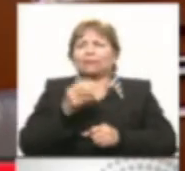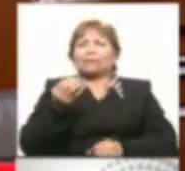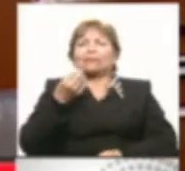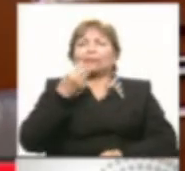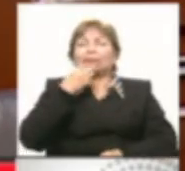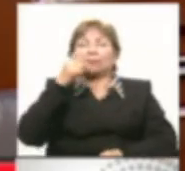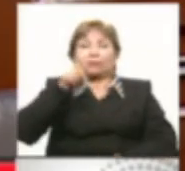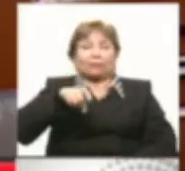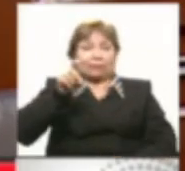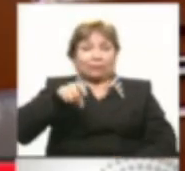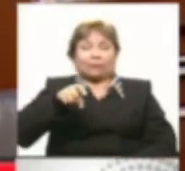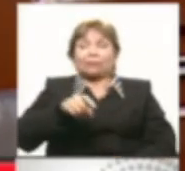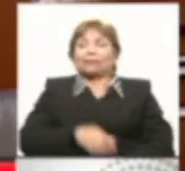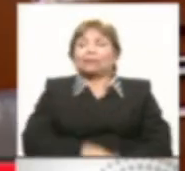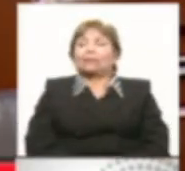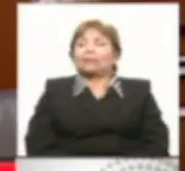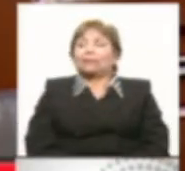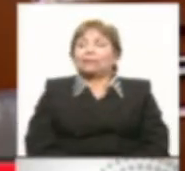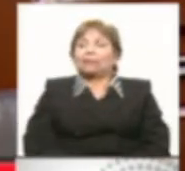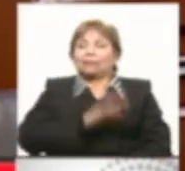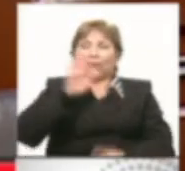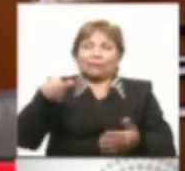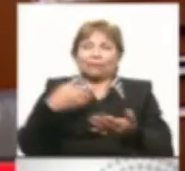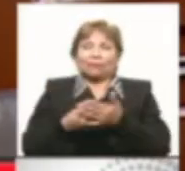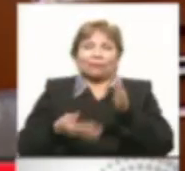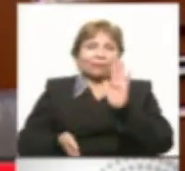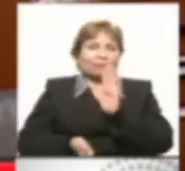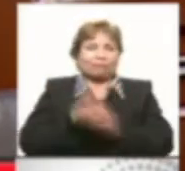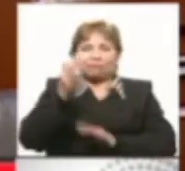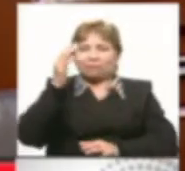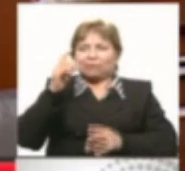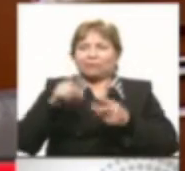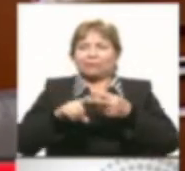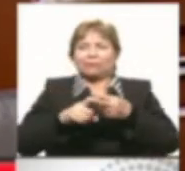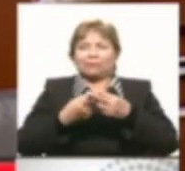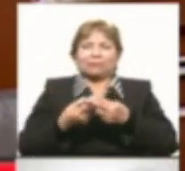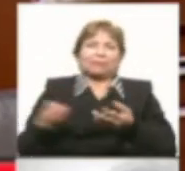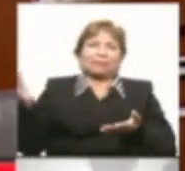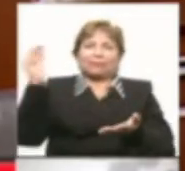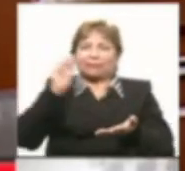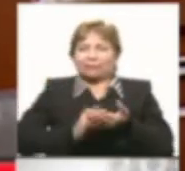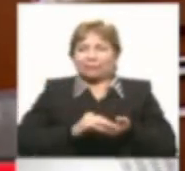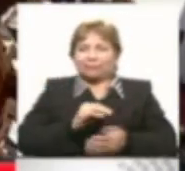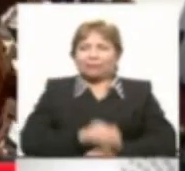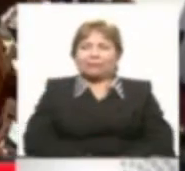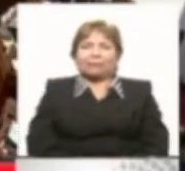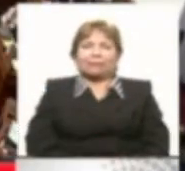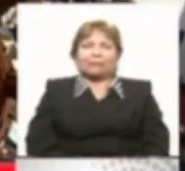porque de ser necesario, nos vamos todos y empezamos de nuevo.